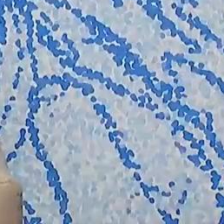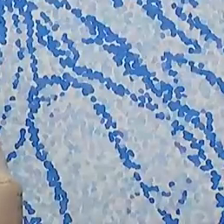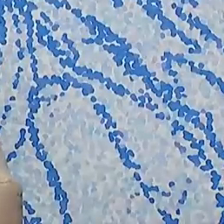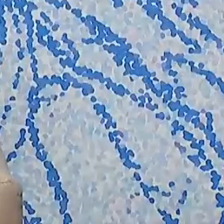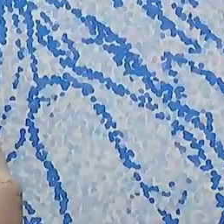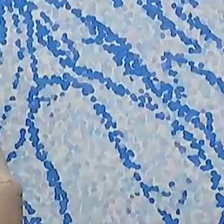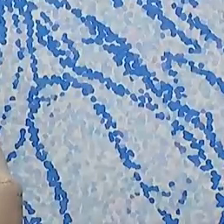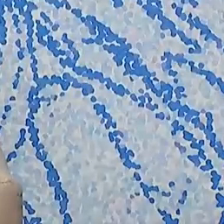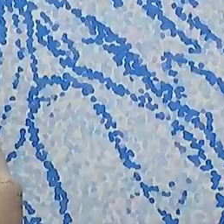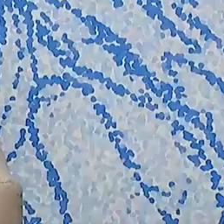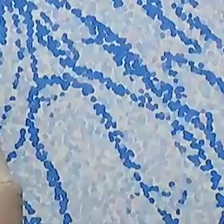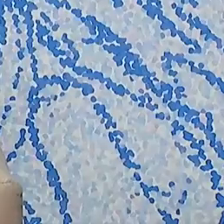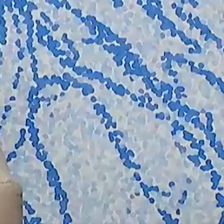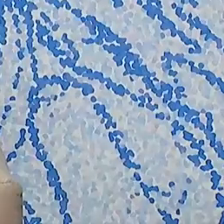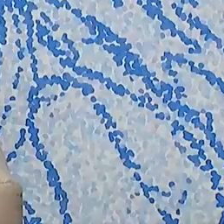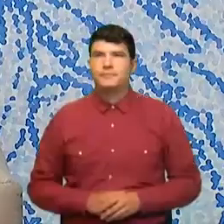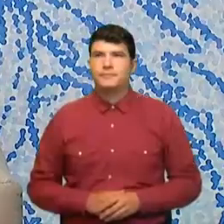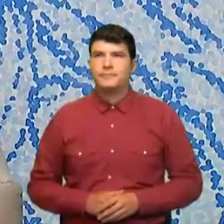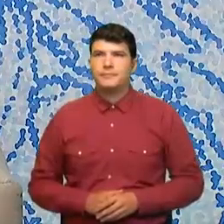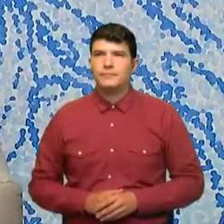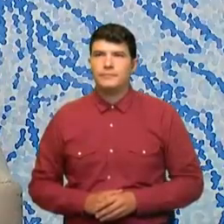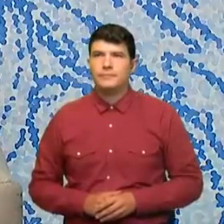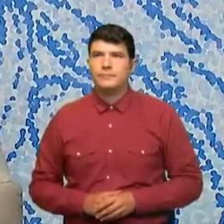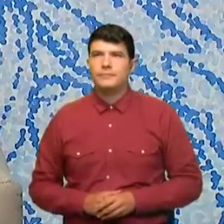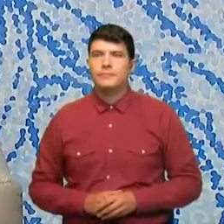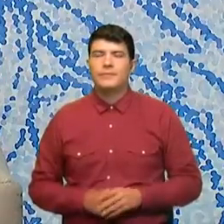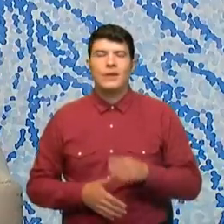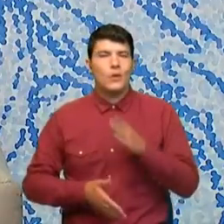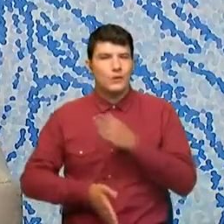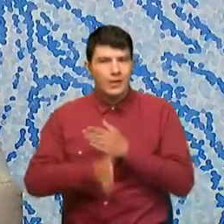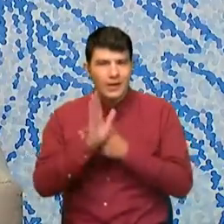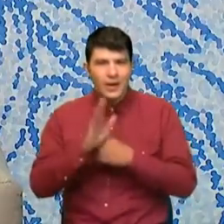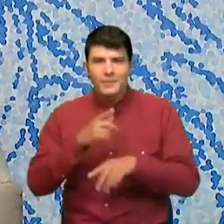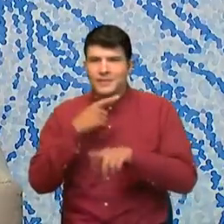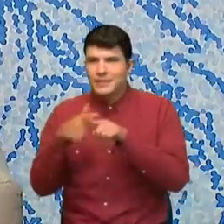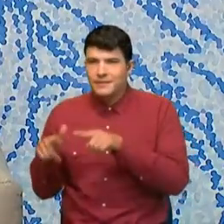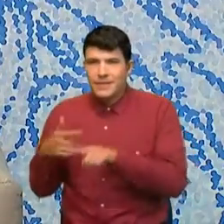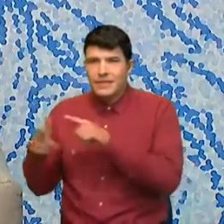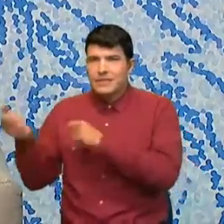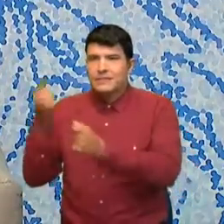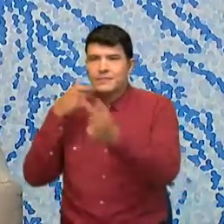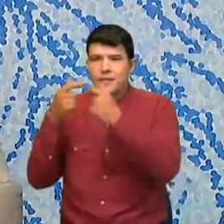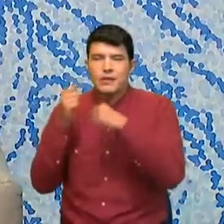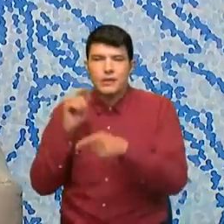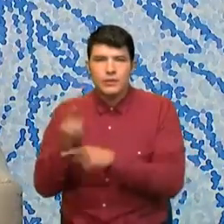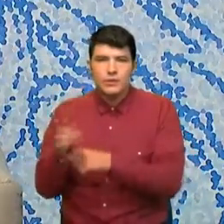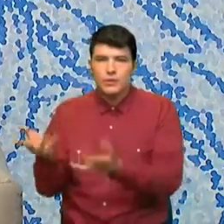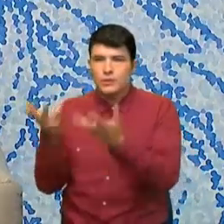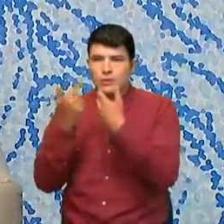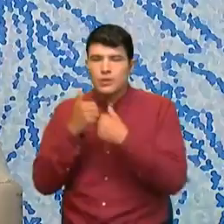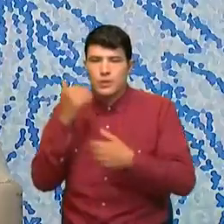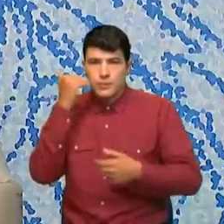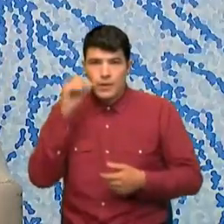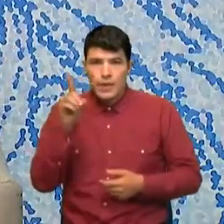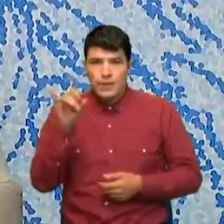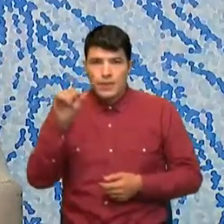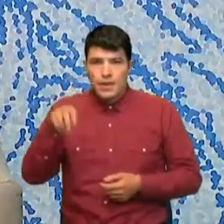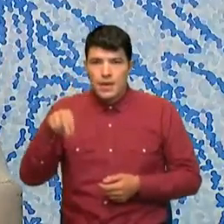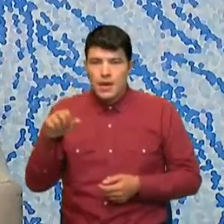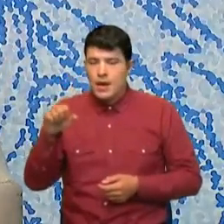Bueno, continuamos con las inquietudes que nos comentaba doña Diana. Doña